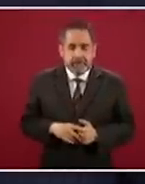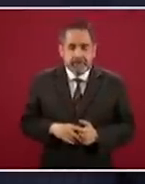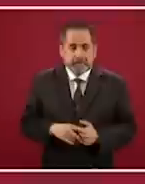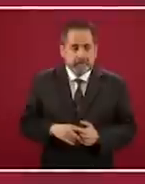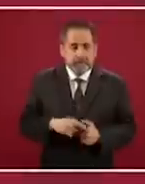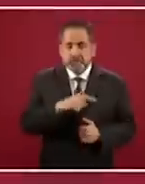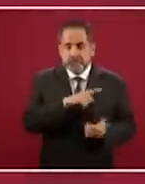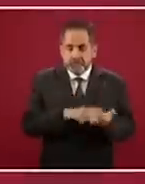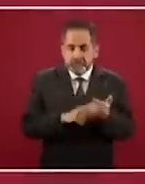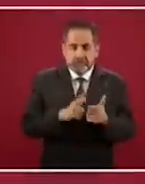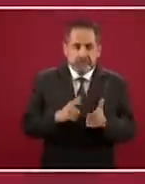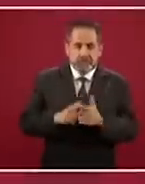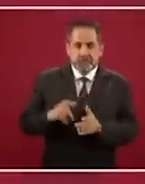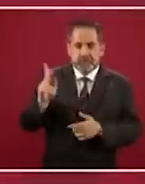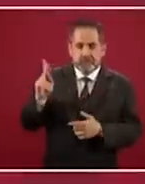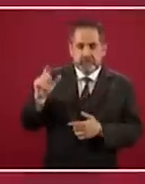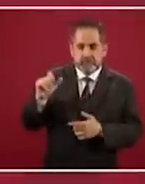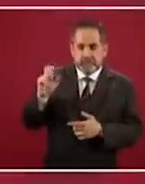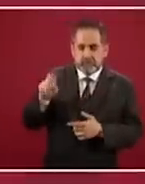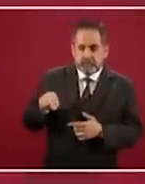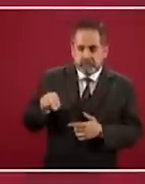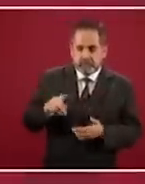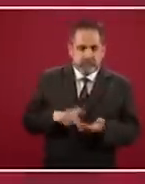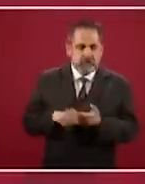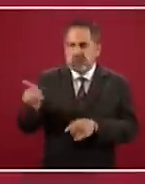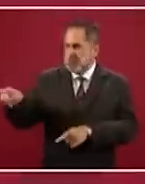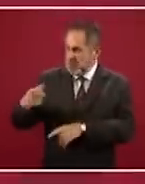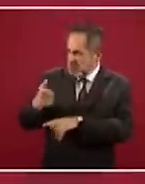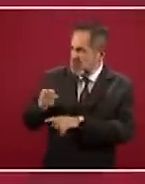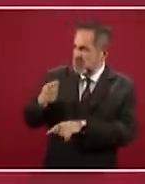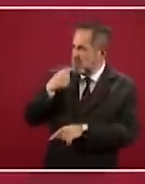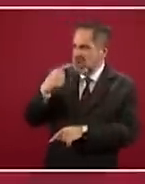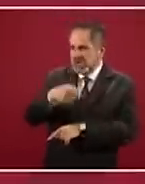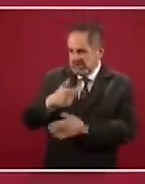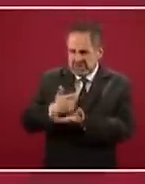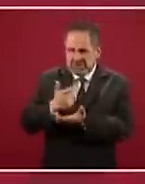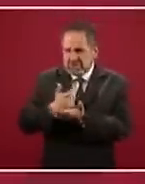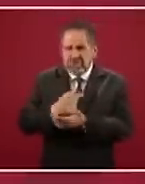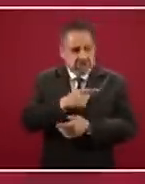Los del PAN dijeron que los habíamos extorsionado,